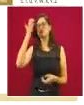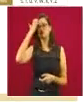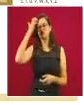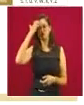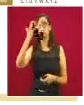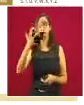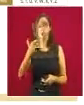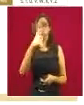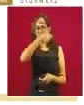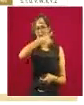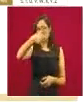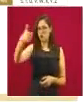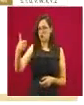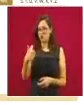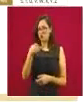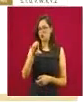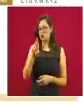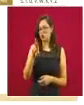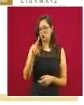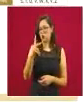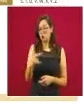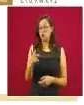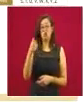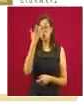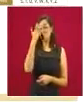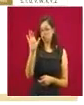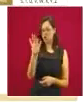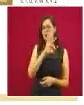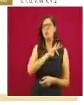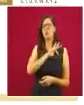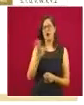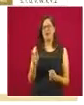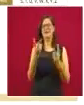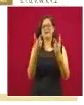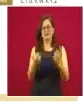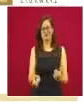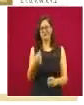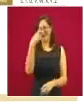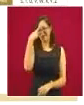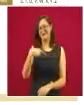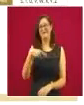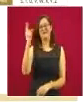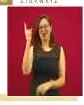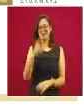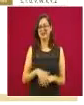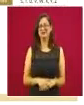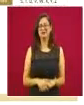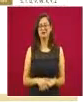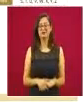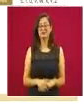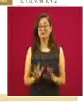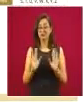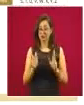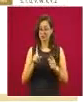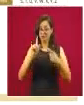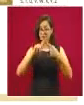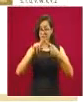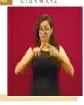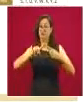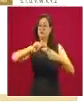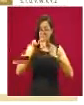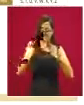con la misma y es muy fácil sacarla en caso que uno no la tenga. Después del primer paso de ingresar a través de